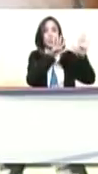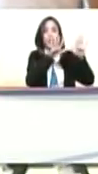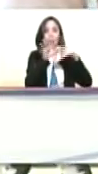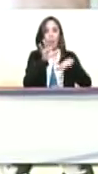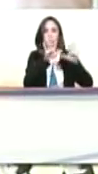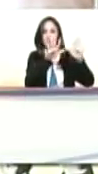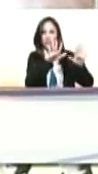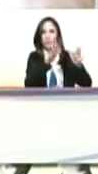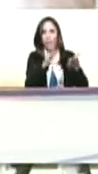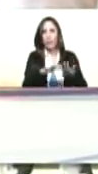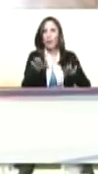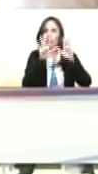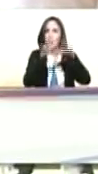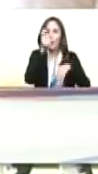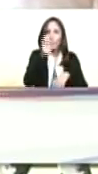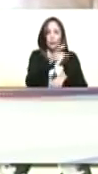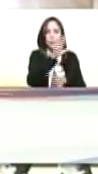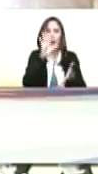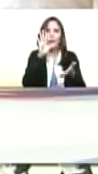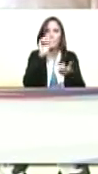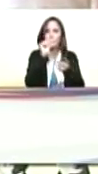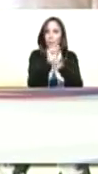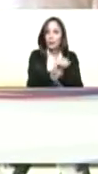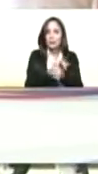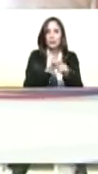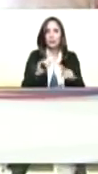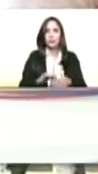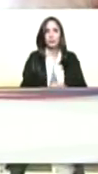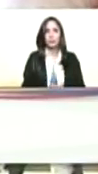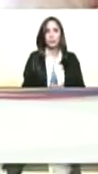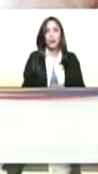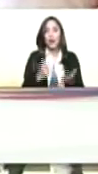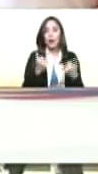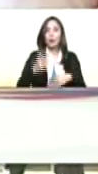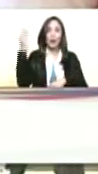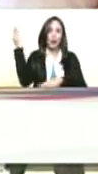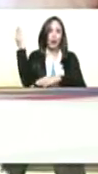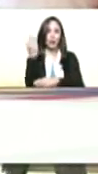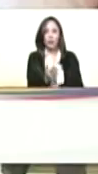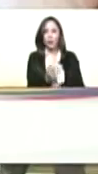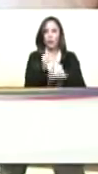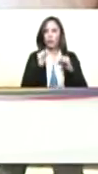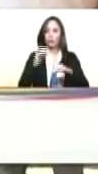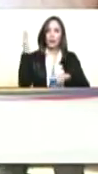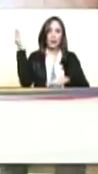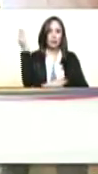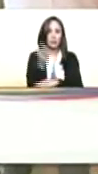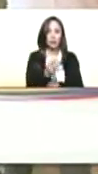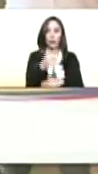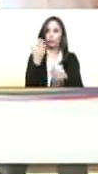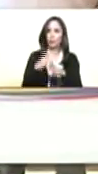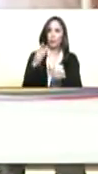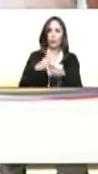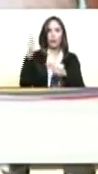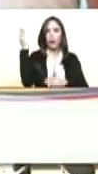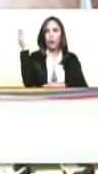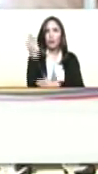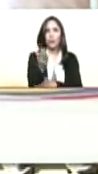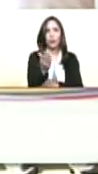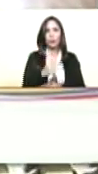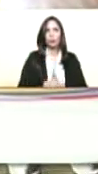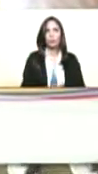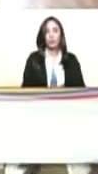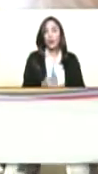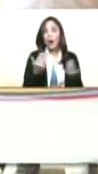para el que robe el alimento del pueblo. Máxima pena, máximo castigo, mano dura. Y ustedes, camaradas, mira, mil ojos,